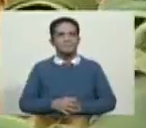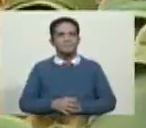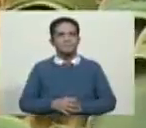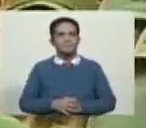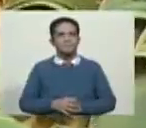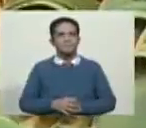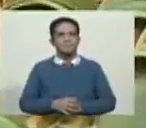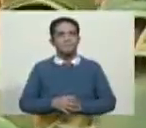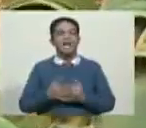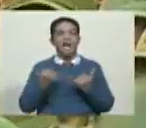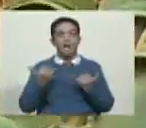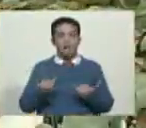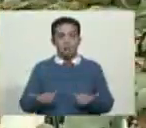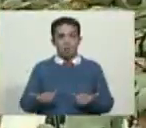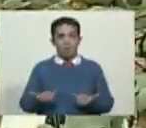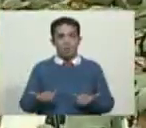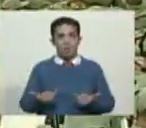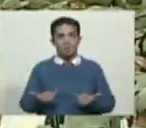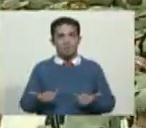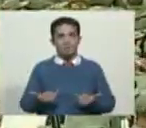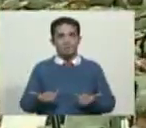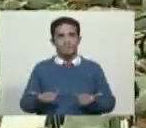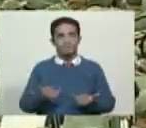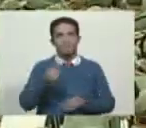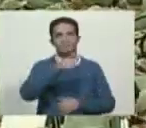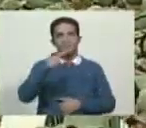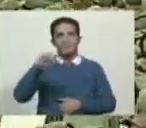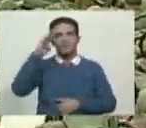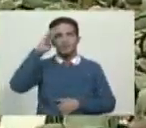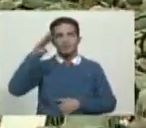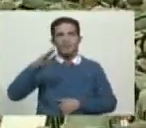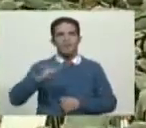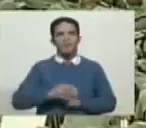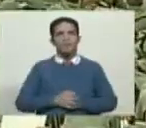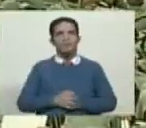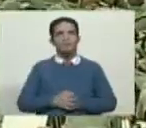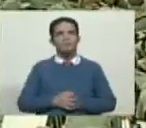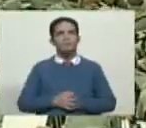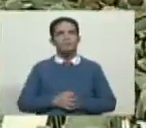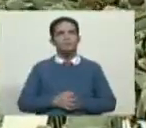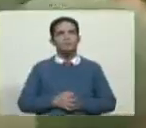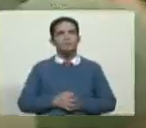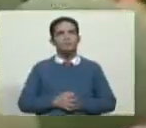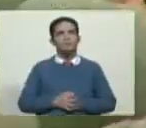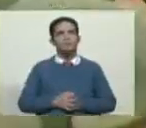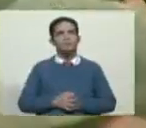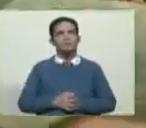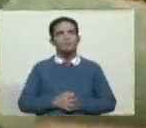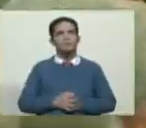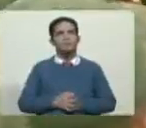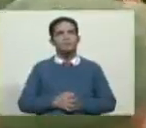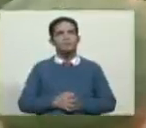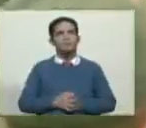Se disponen entonces los soldados, la tropa, el ministro para